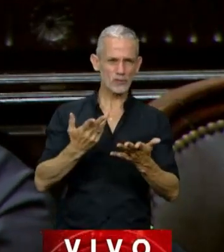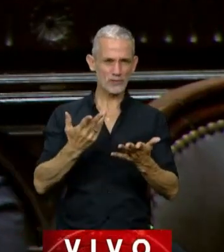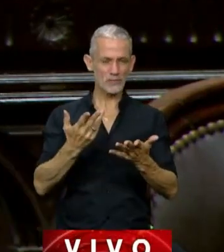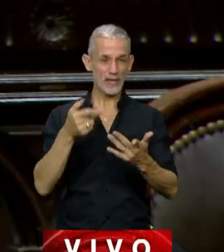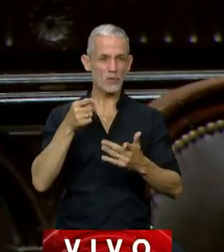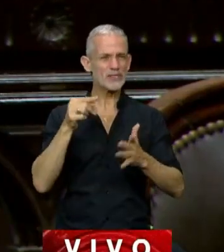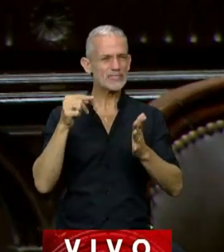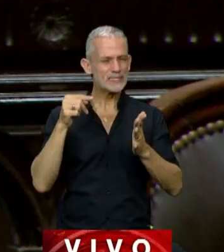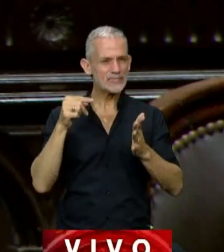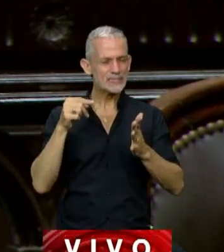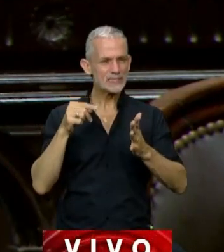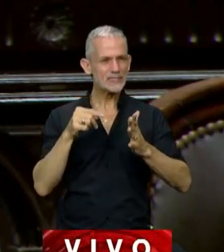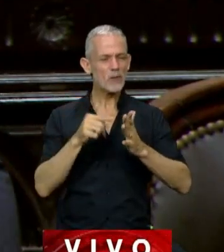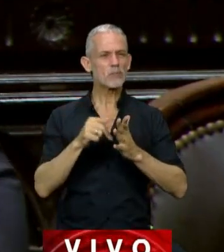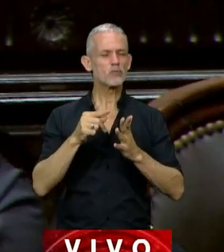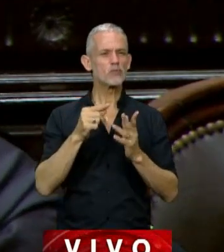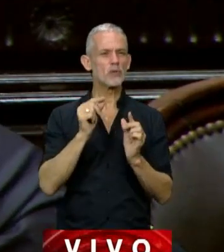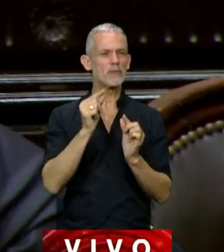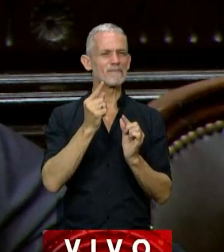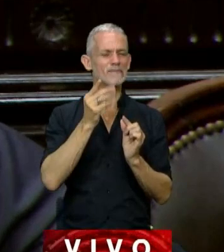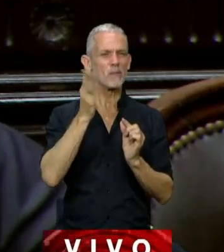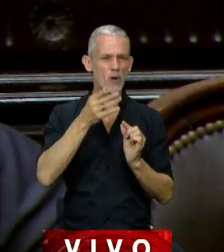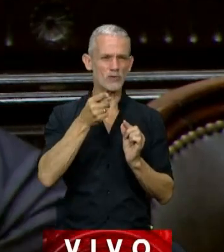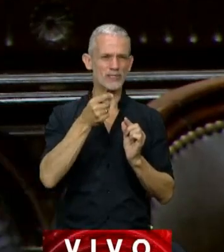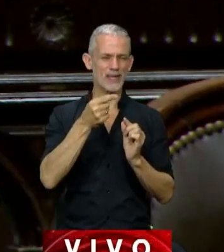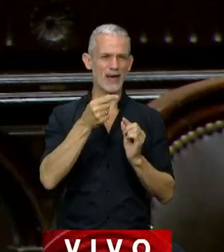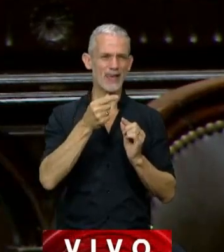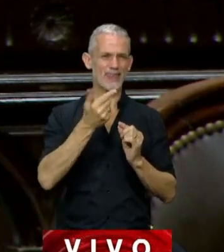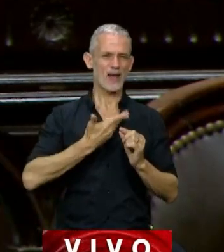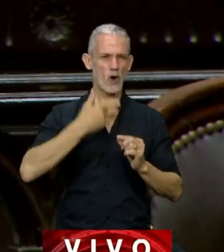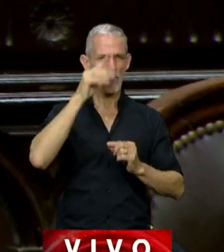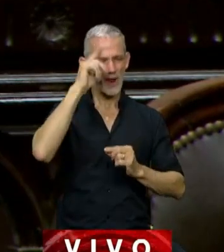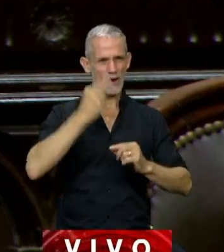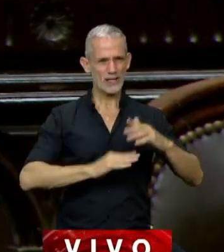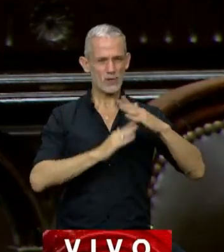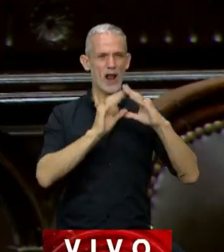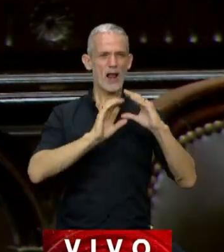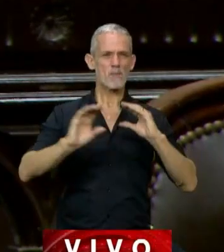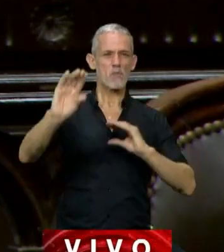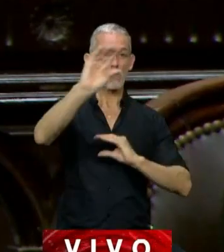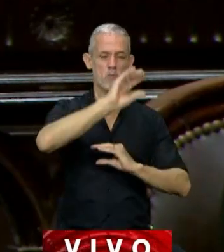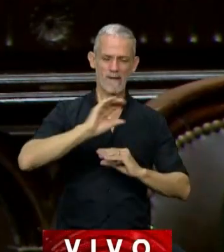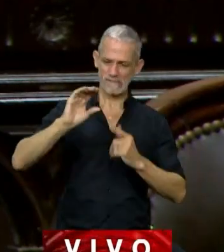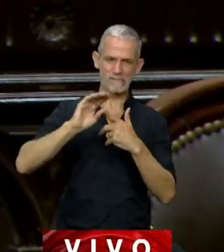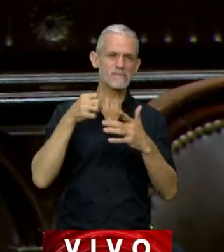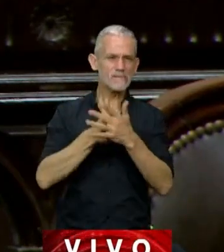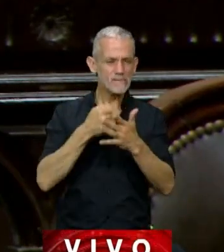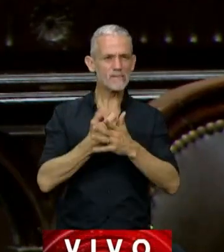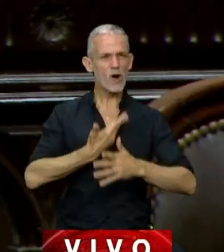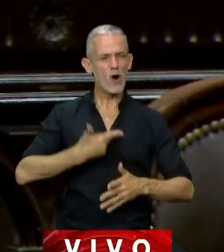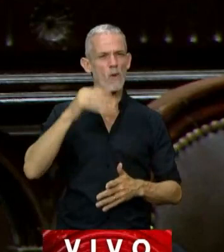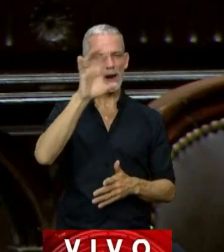de ese punto de coparticipación, esa compensación, y ha sido una permanente lucha de los